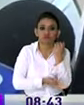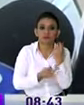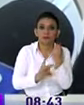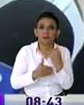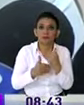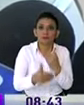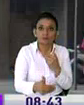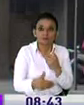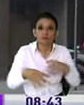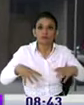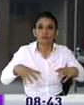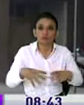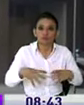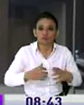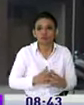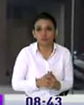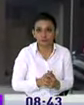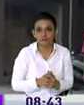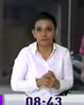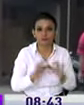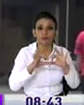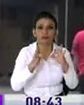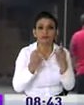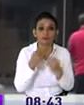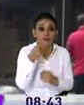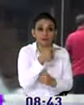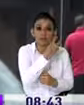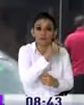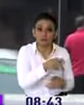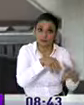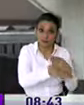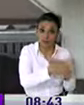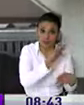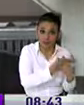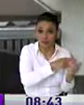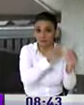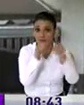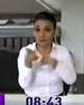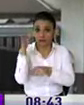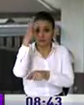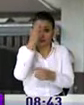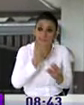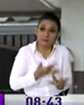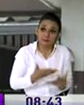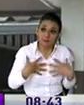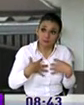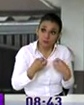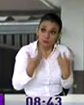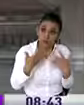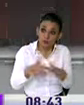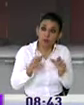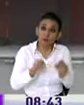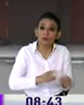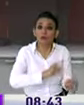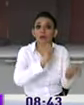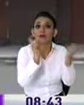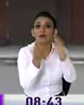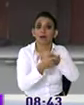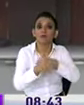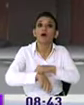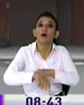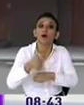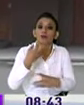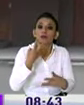posterior de los muslos. Los familiares del PPL asilado en esta casa de salud esperan que tras su recuperación pueda ser trasladado a otro